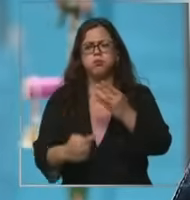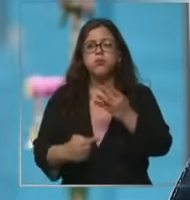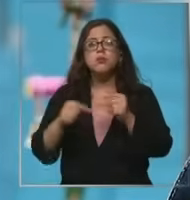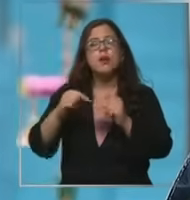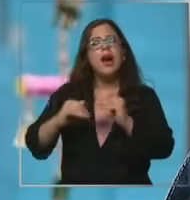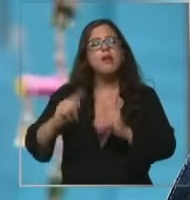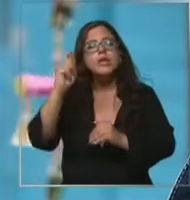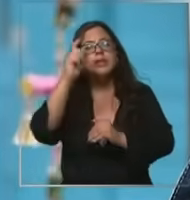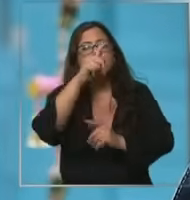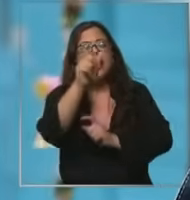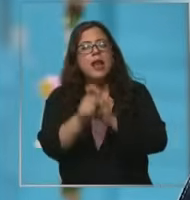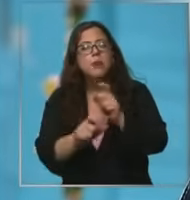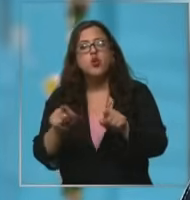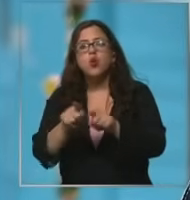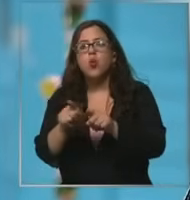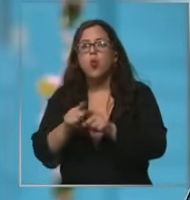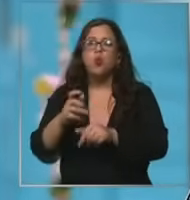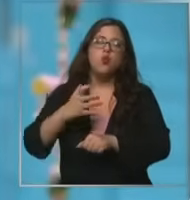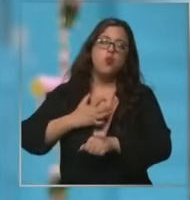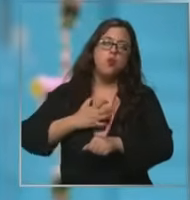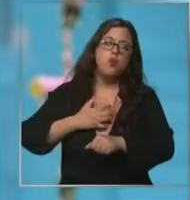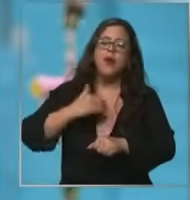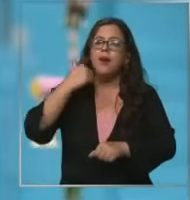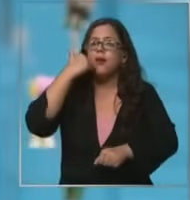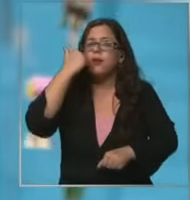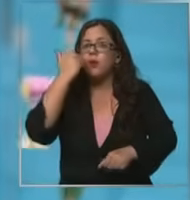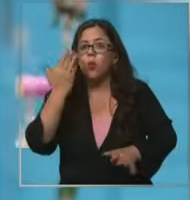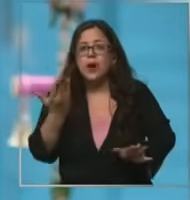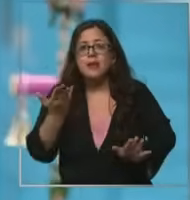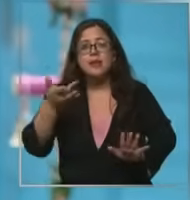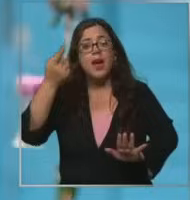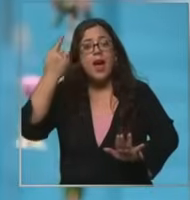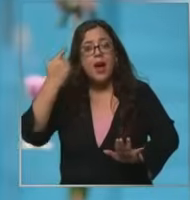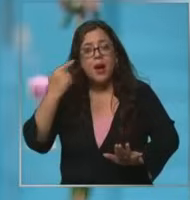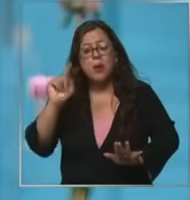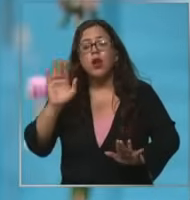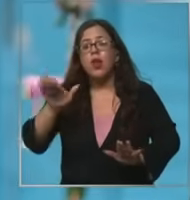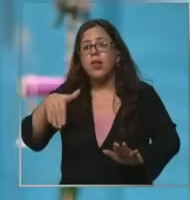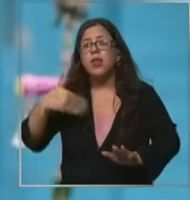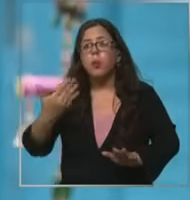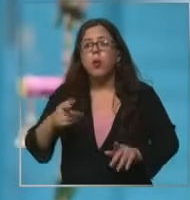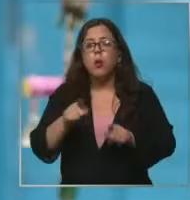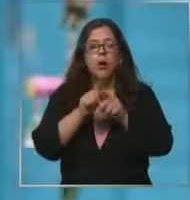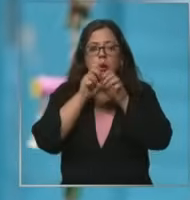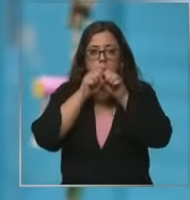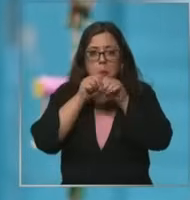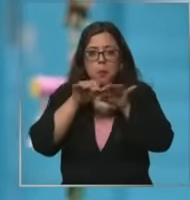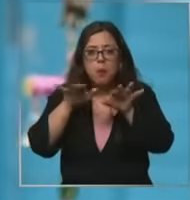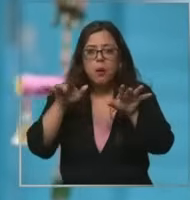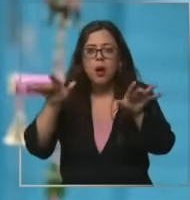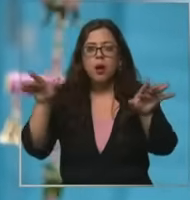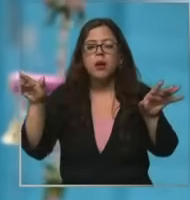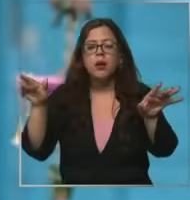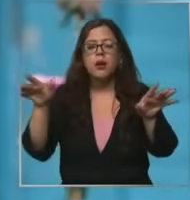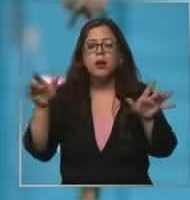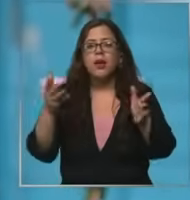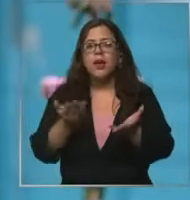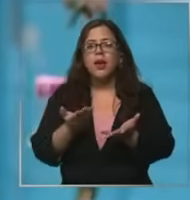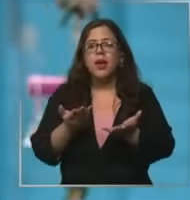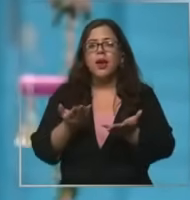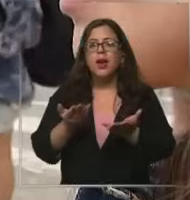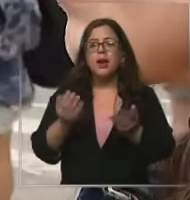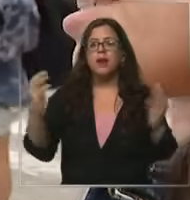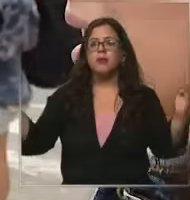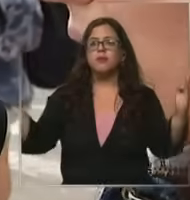que le da como un poquito de miedo, vergüenza, pero ya después se va corriendo igual la voz y ya empiezan